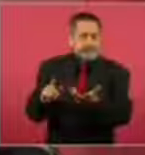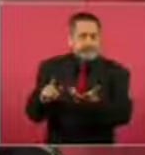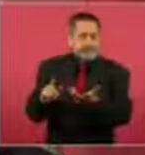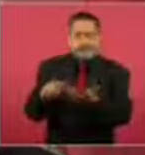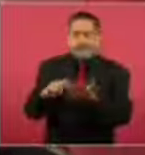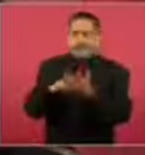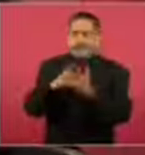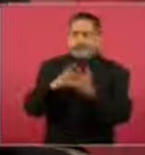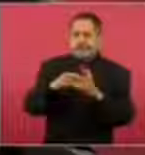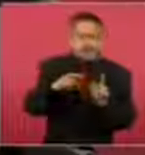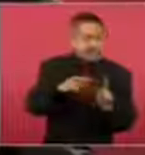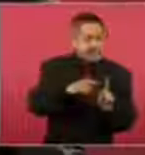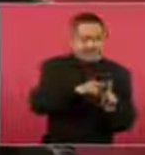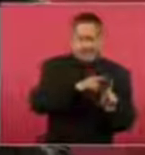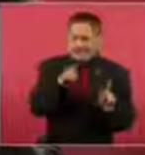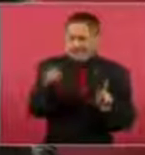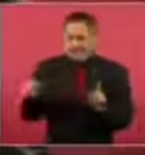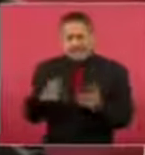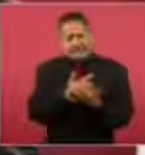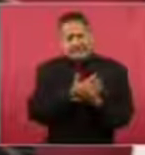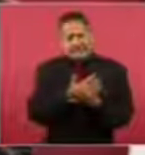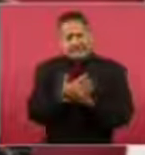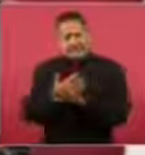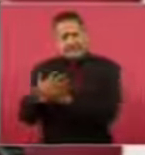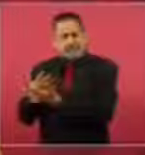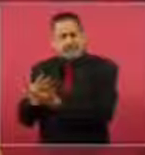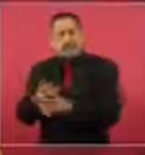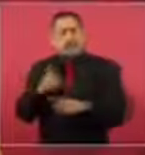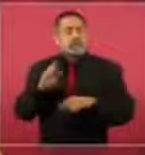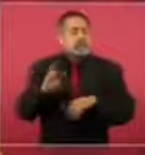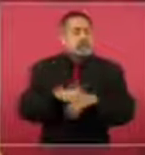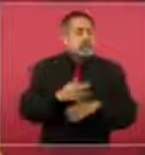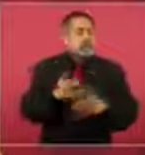Y tuvieron que esperar porque no habían trabajadores